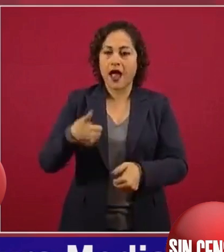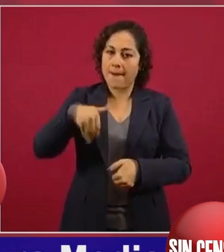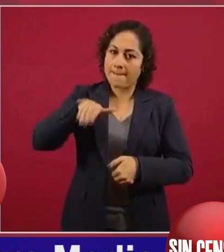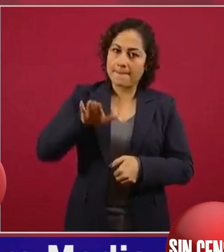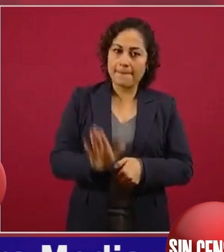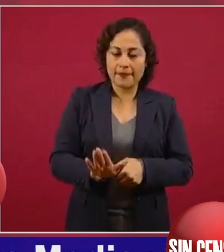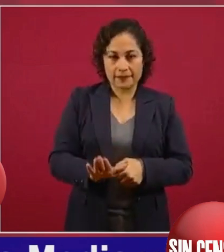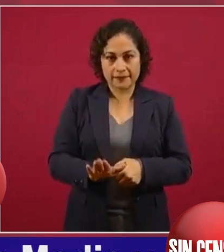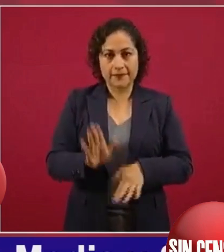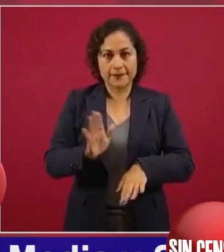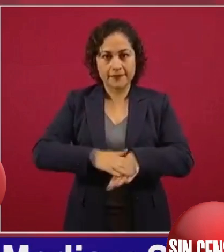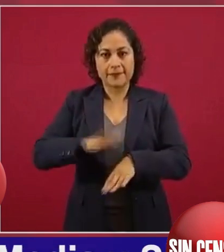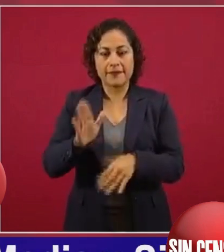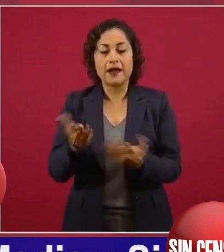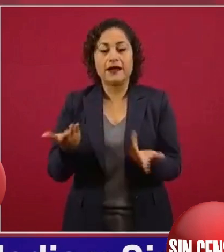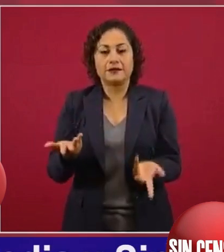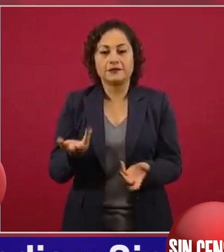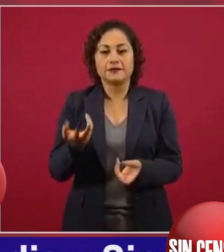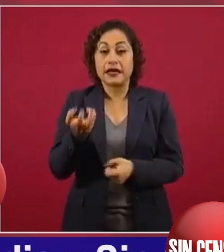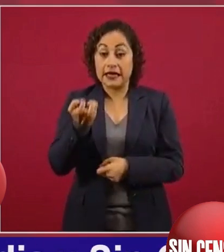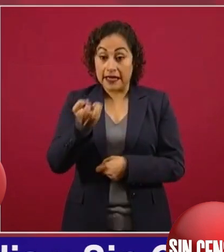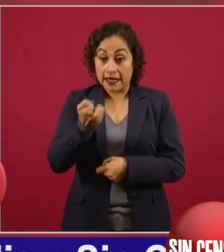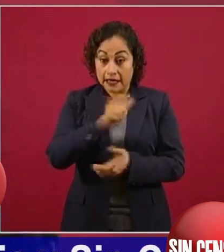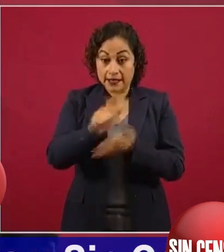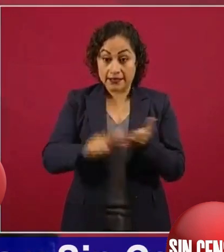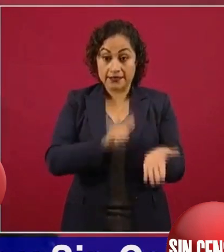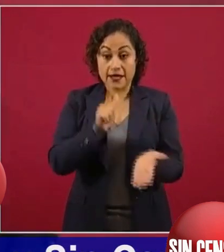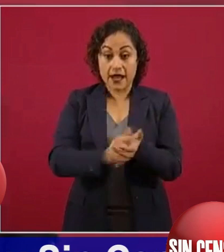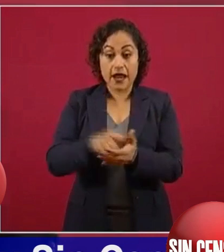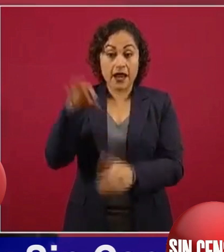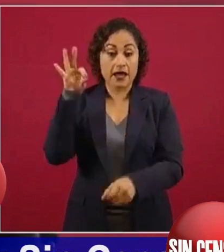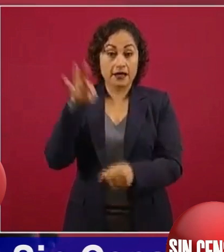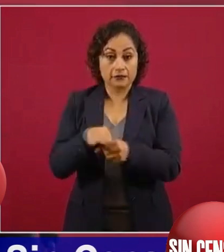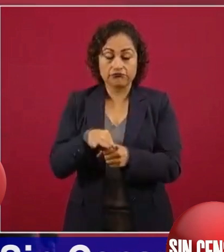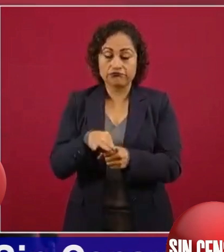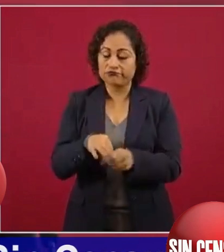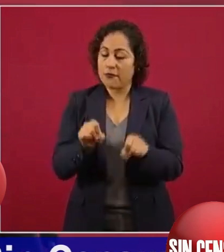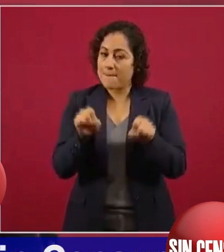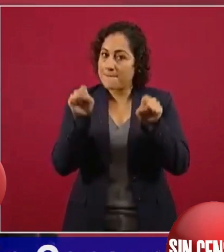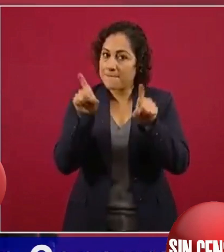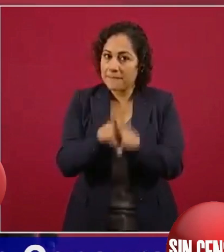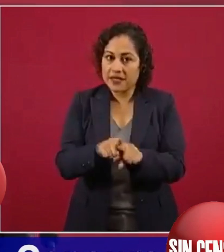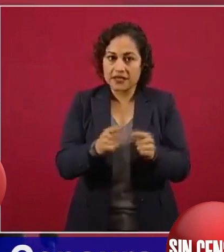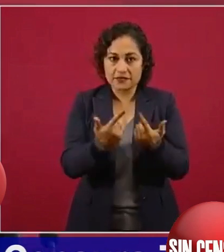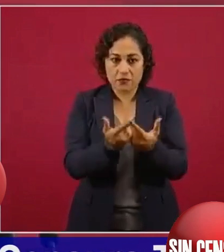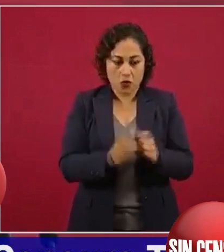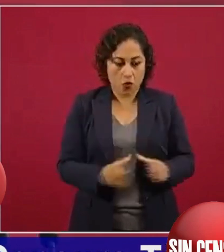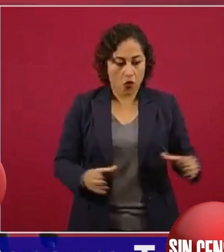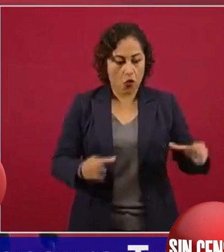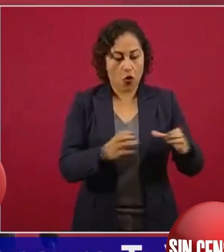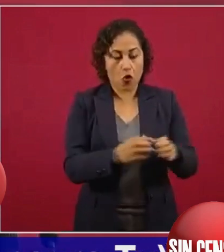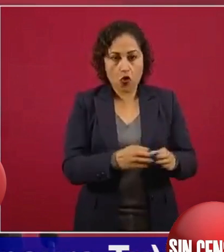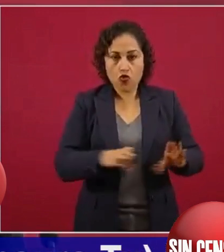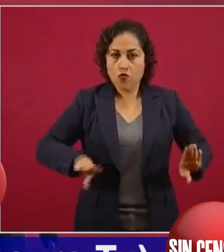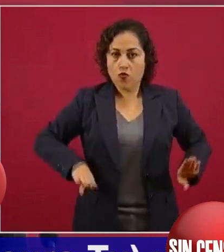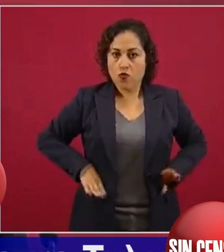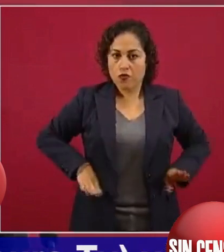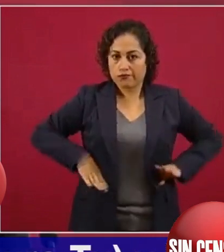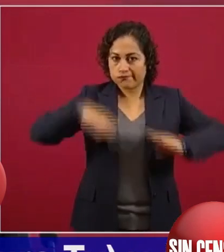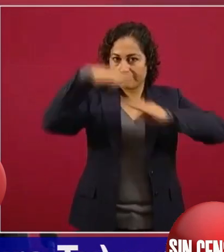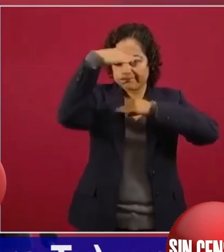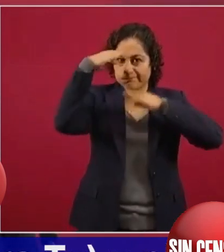había oposición también de los conservadores, que son representantes de los grupos